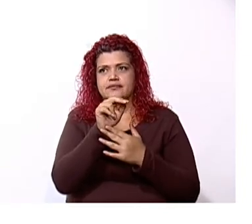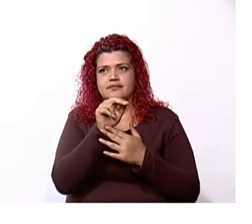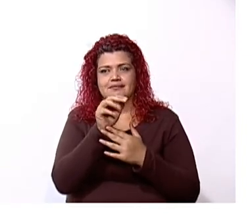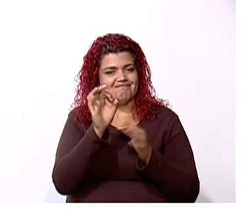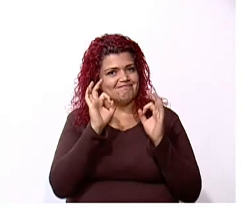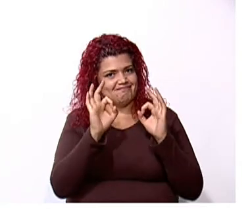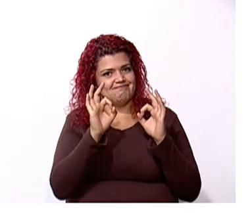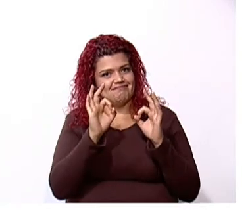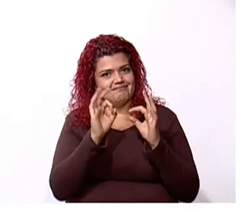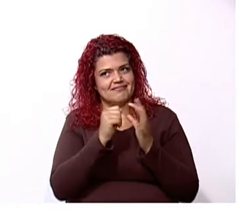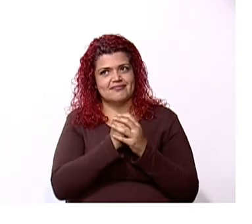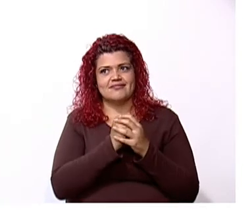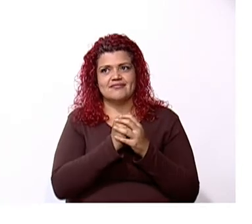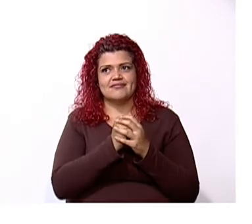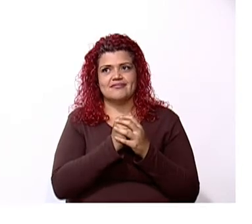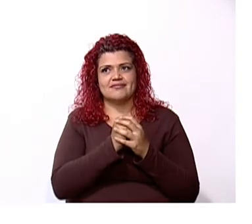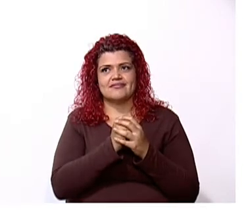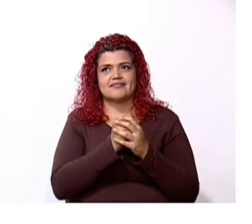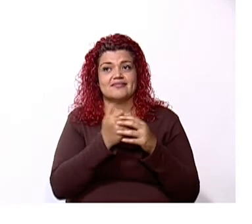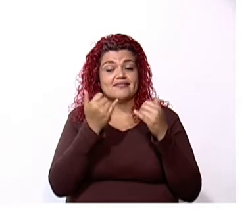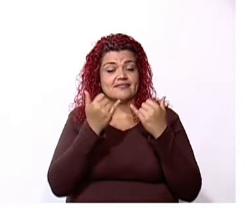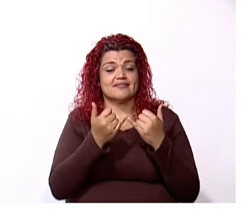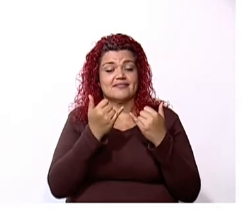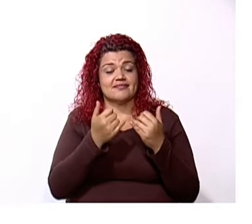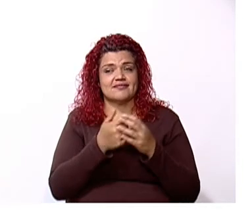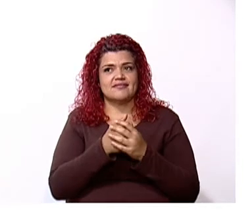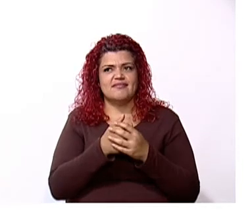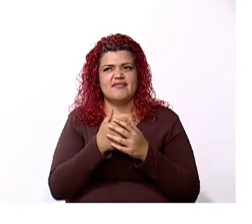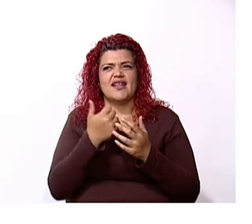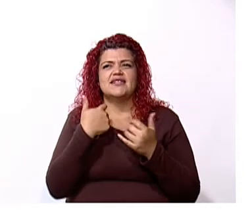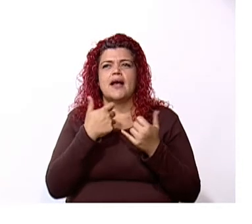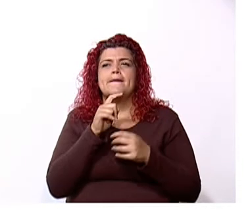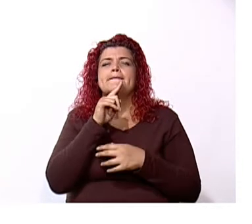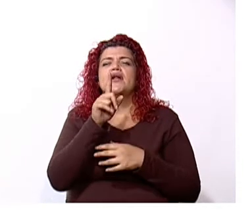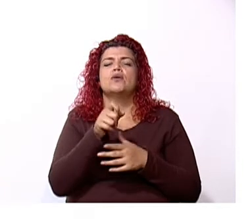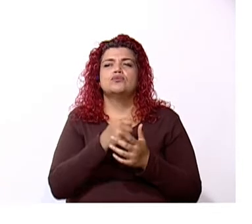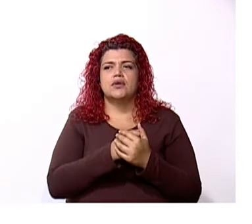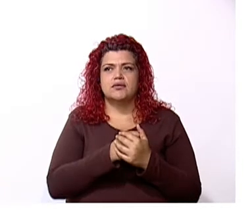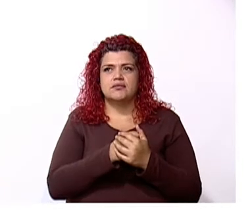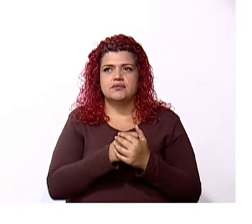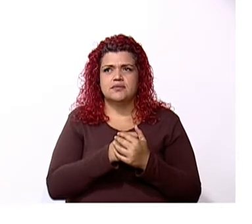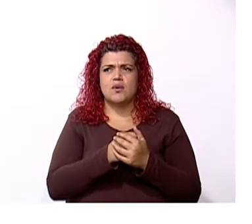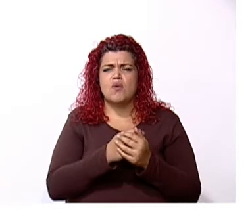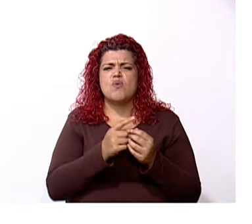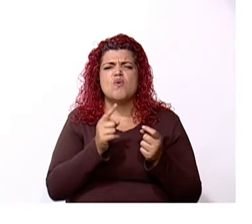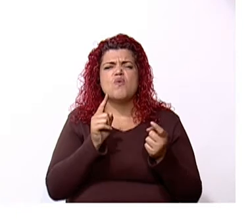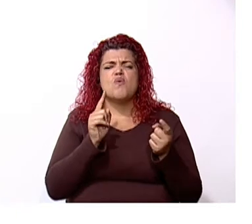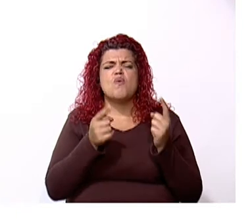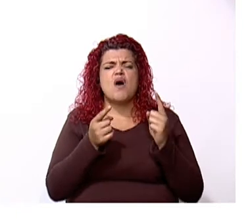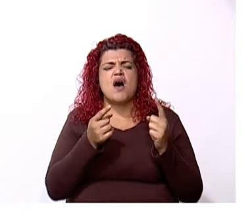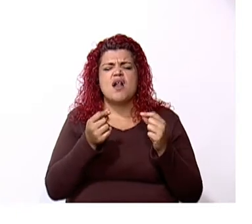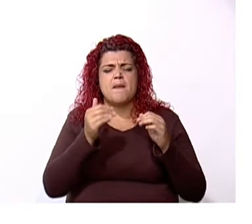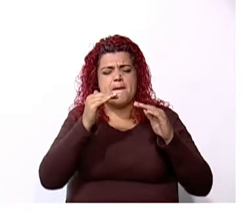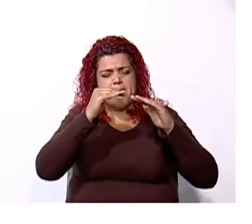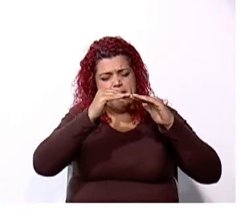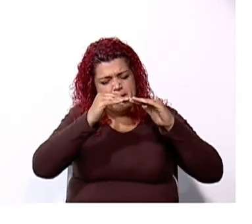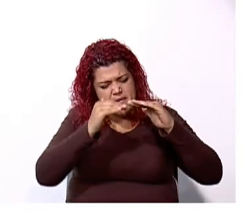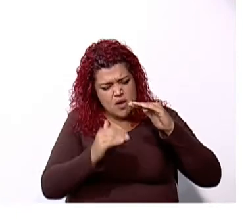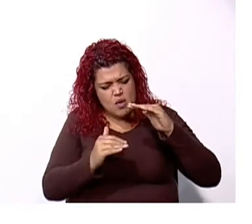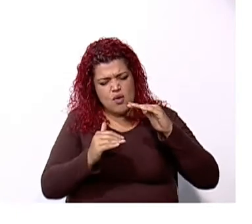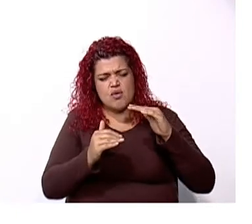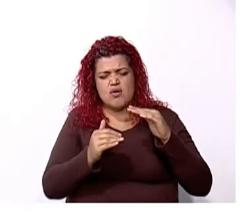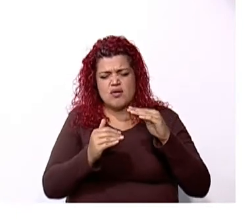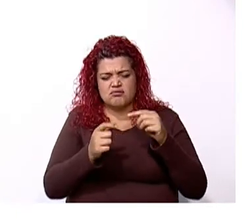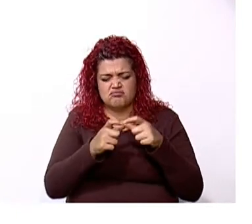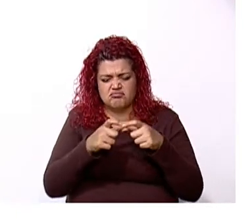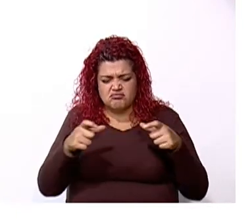Muy bien. Ahora sí, vamos con la pregunta que estábamos. ¿Cuál es la menor cantidad de billetes que se